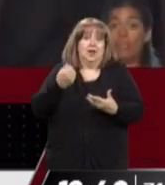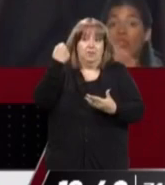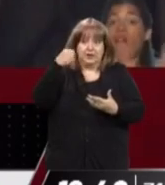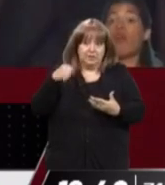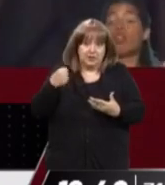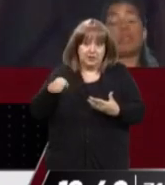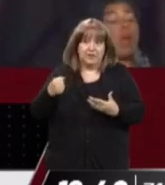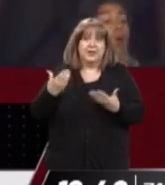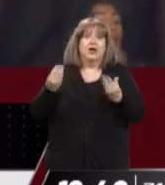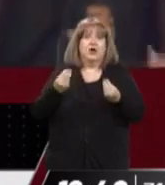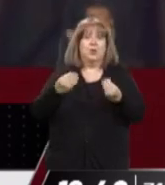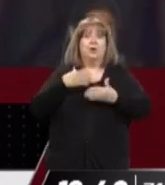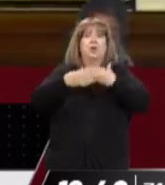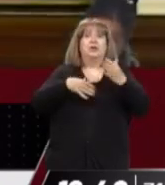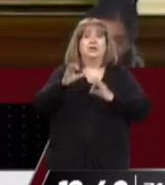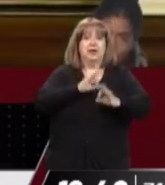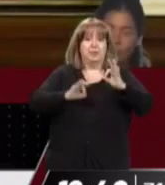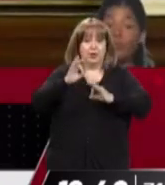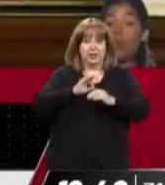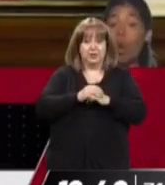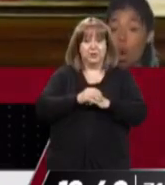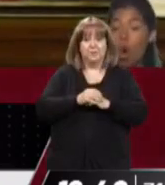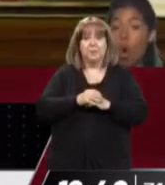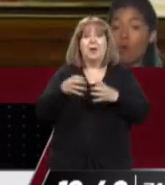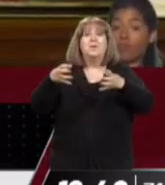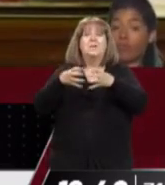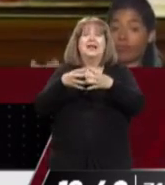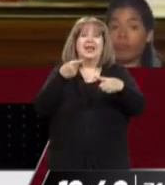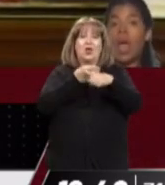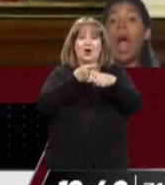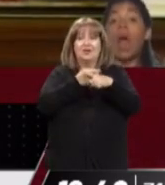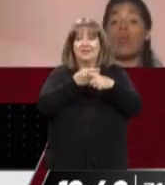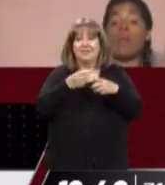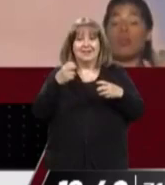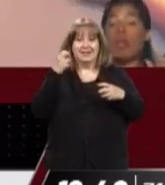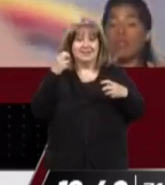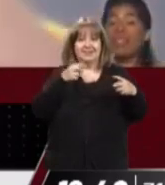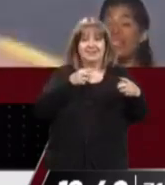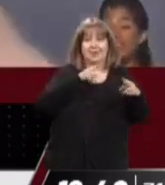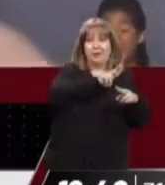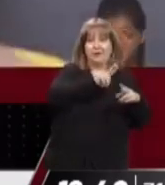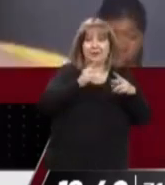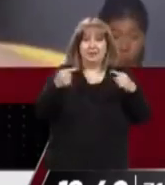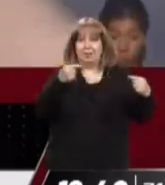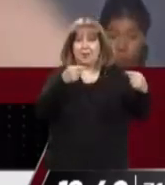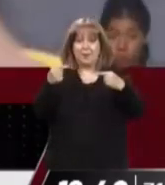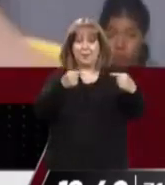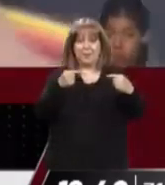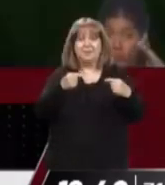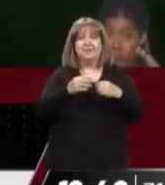se dio a conocer que los empresarios manifiestan y dicen si hay un juicio a la Suprema Corte es como